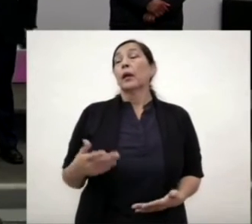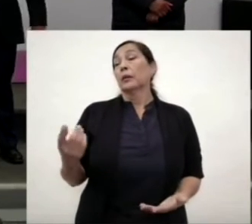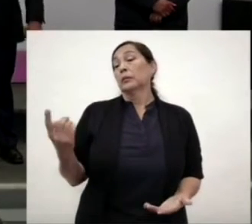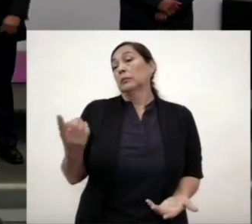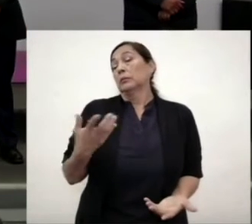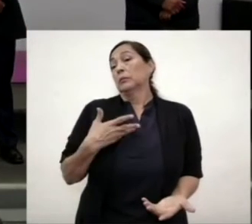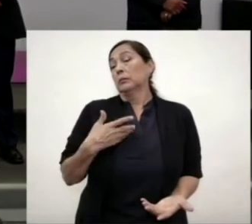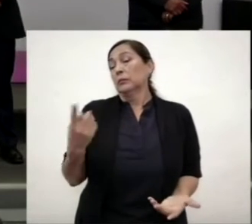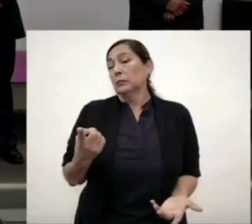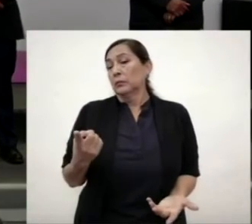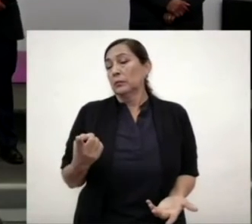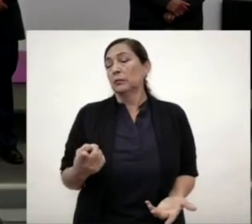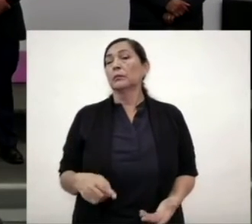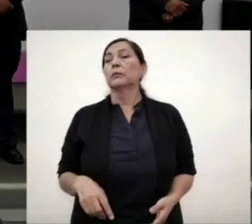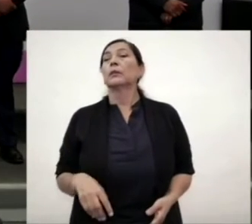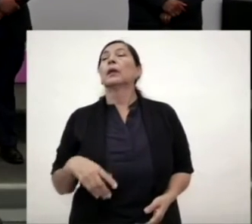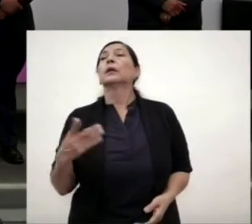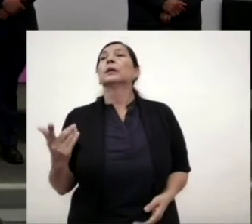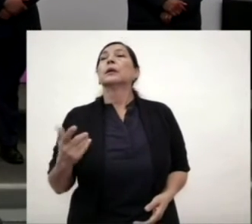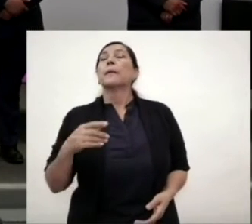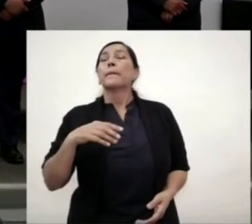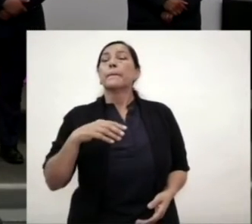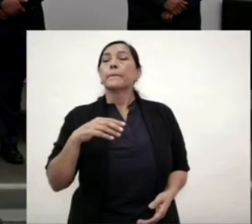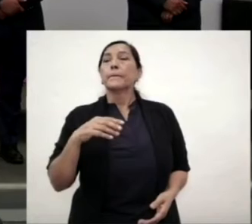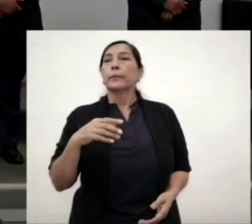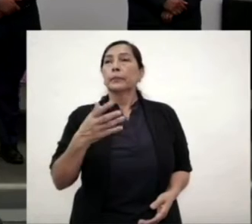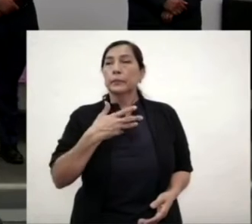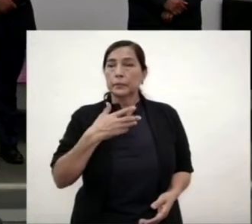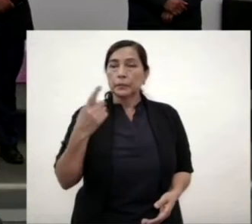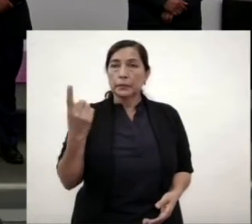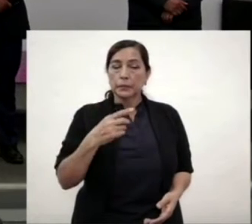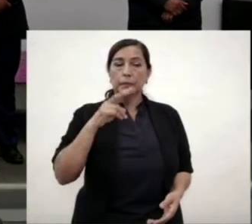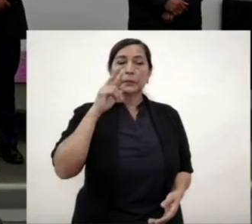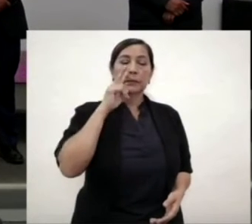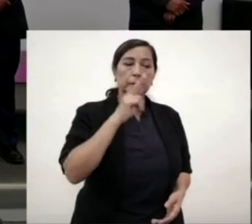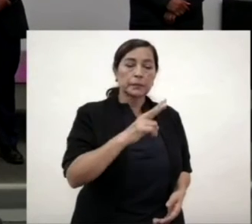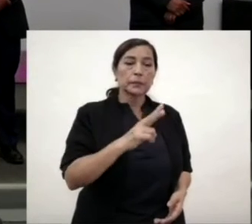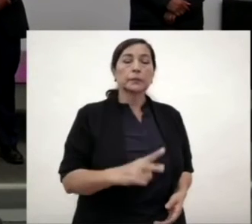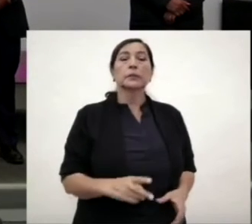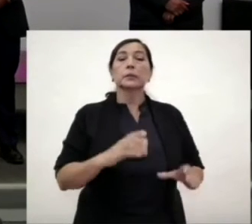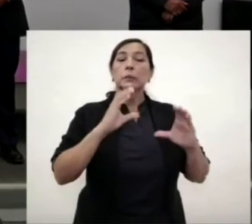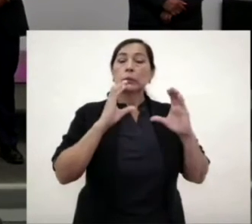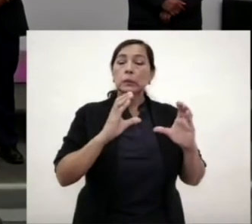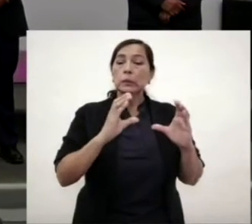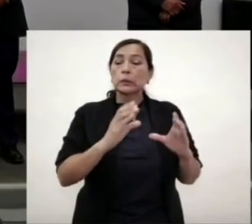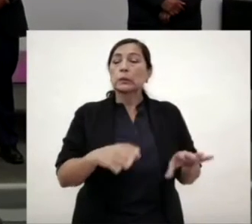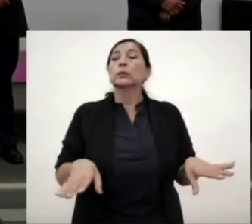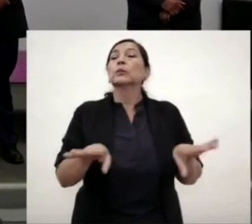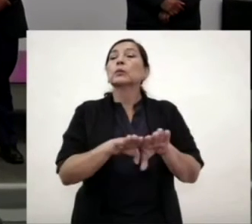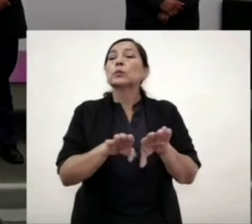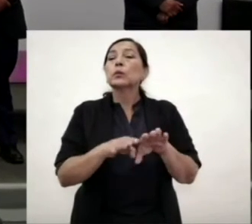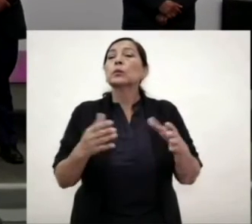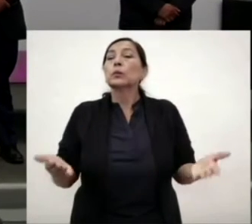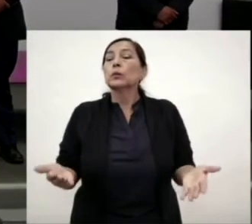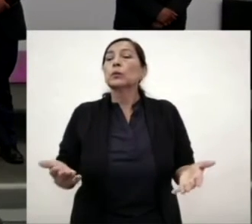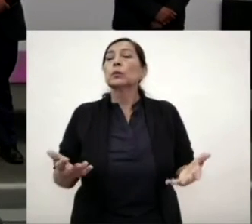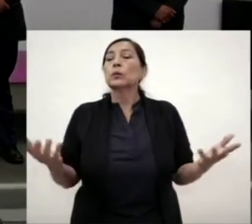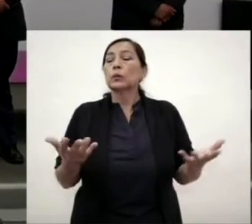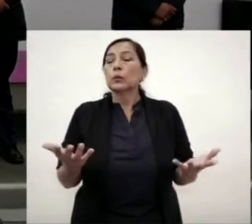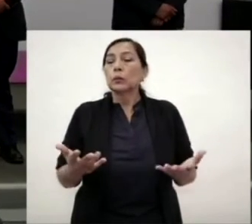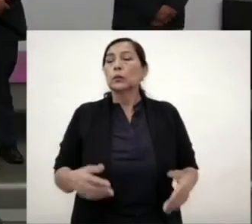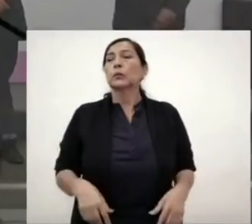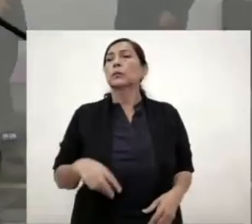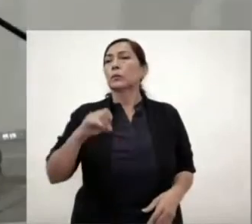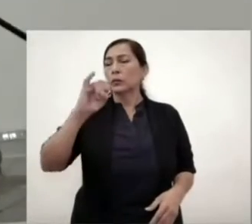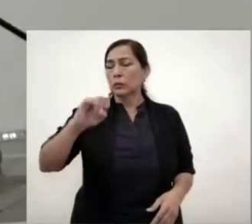esta situación, pero decirlo, que estamos trabajando para la cero impunidad en Michoacán. En el